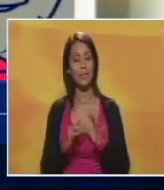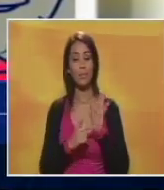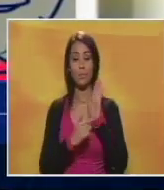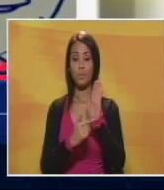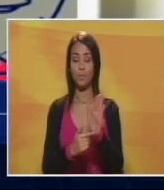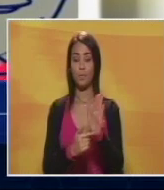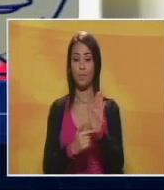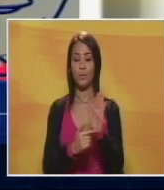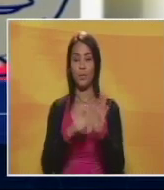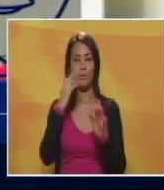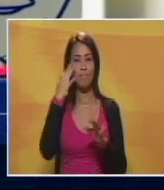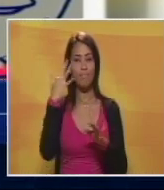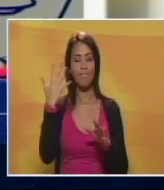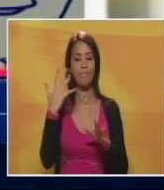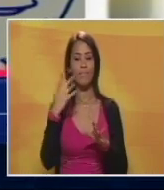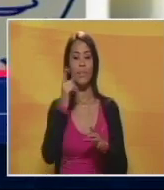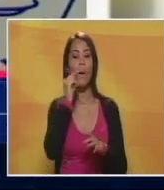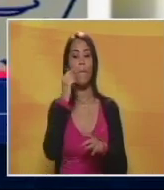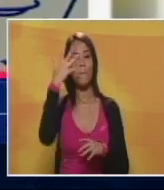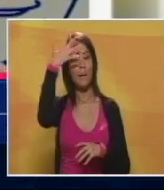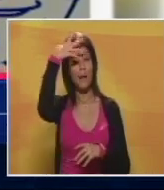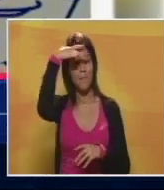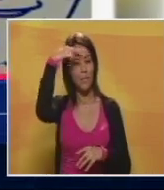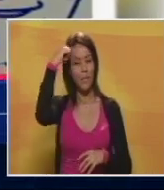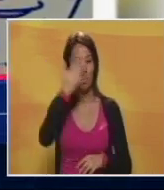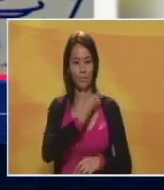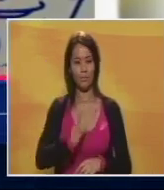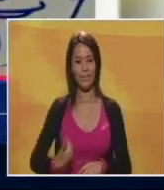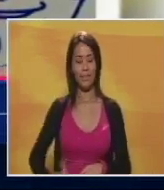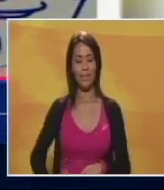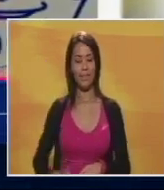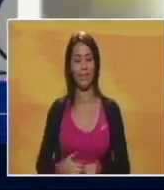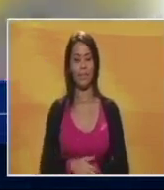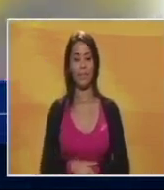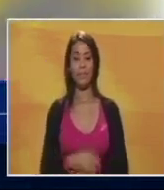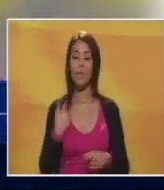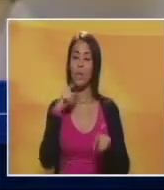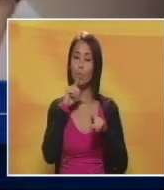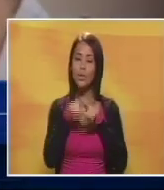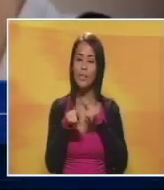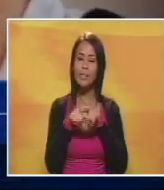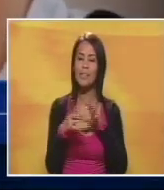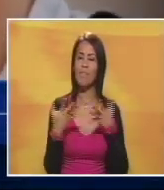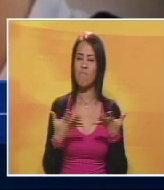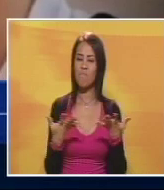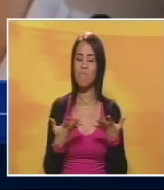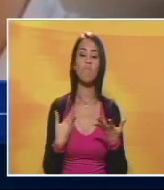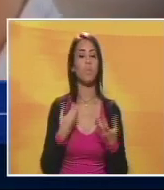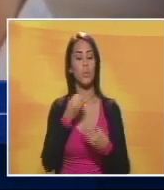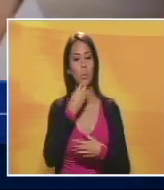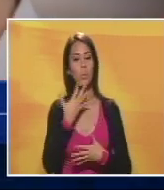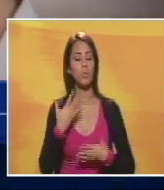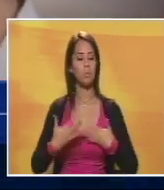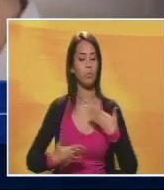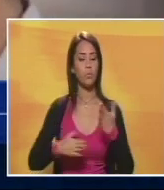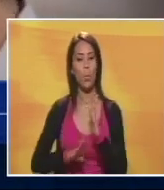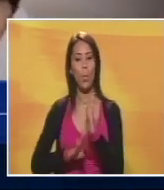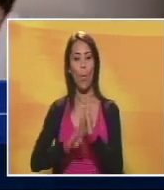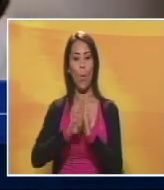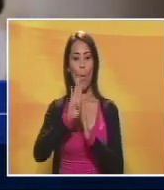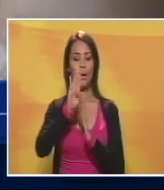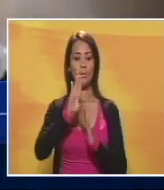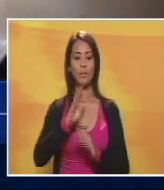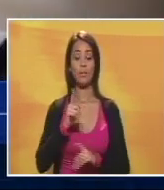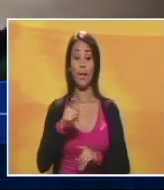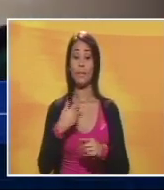cuya inspiración son Donald Trump. Las obras fueron aceptadas y obtuvo críticas productivas para el ahora artista. Jim busca mofarse